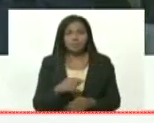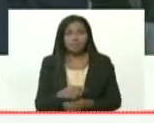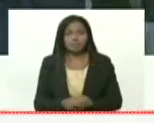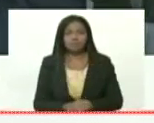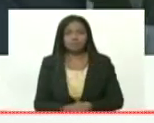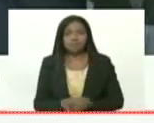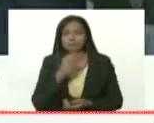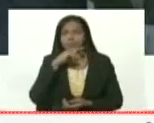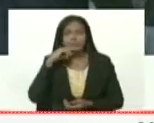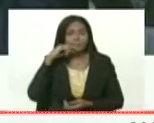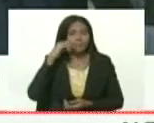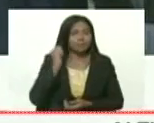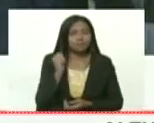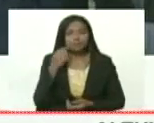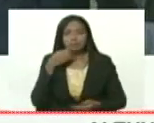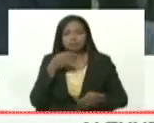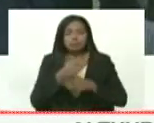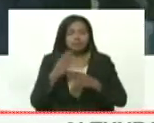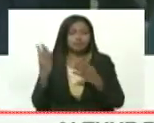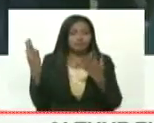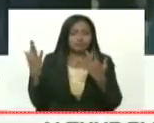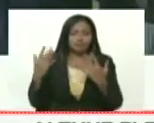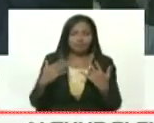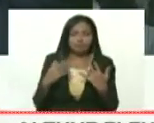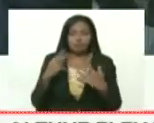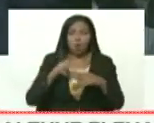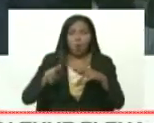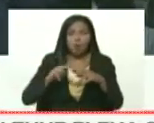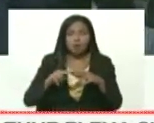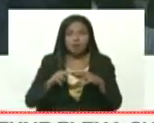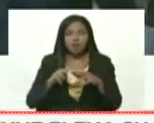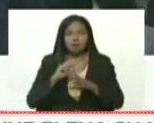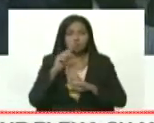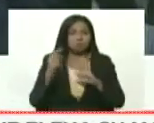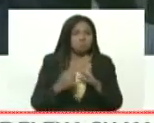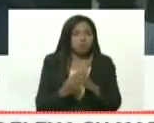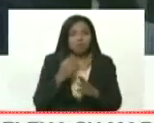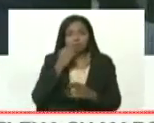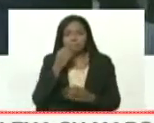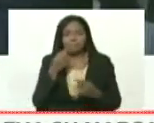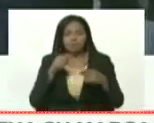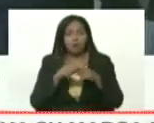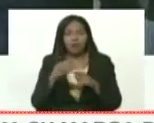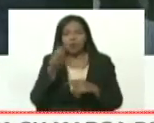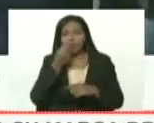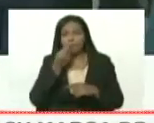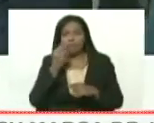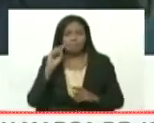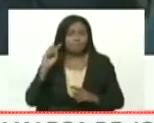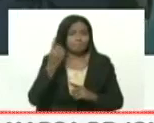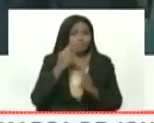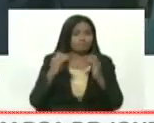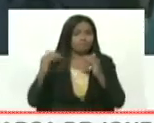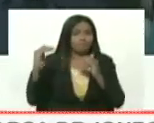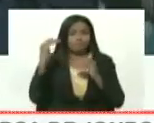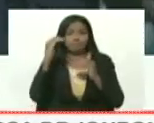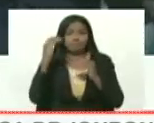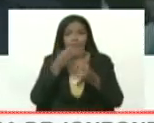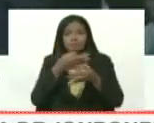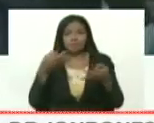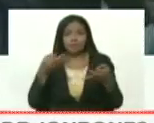sabrosas, que pueden llegar a todos los niños y niñas y llevan un complemento alimenticio de primer nivel, un